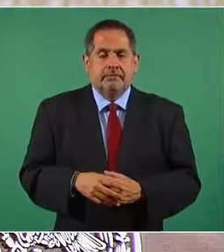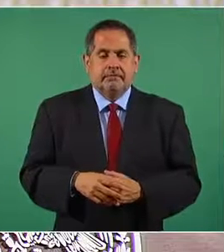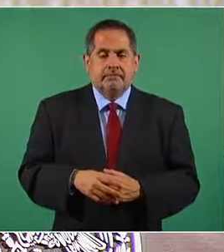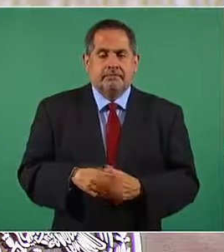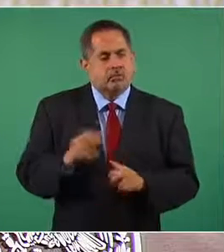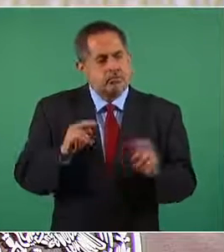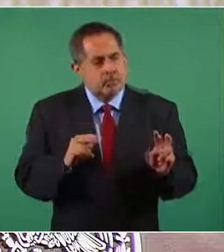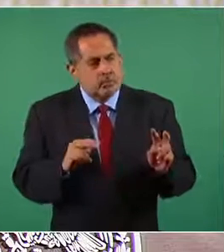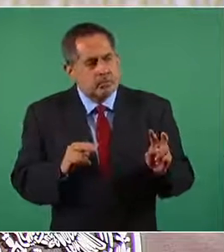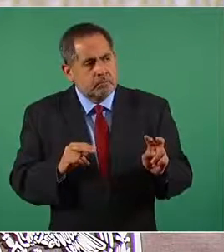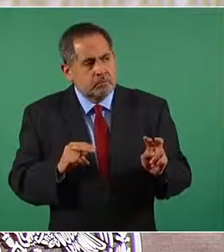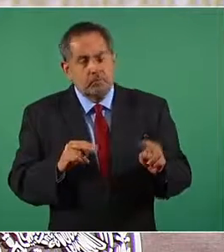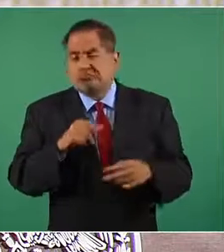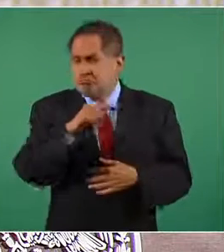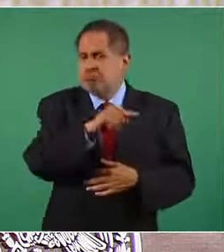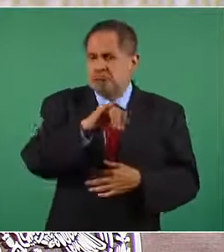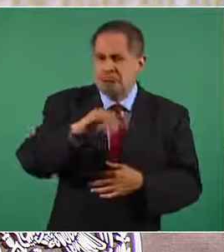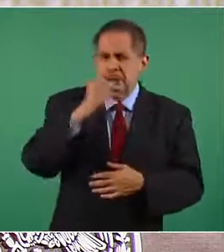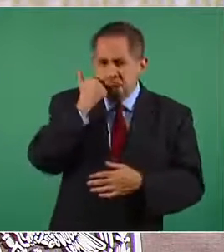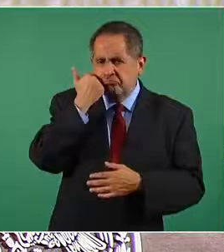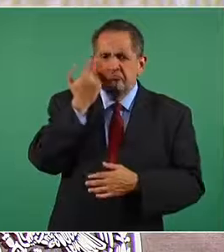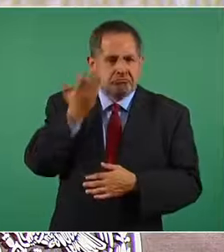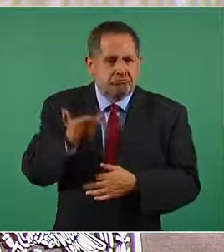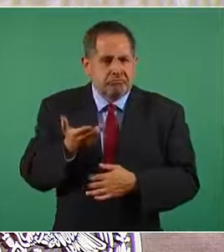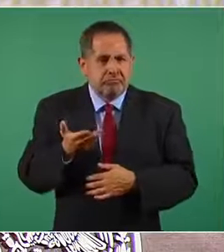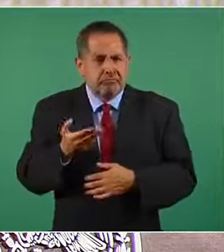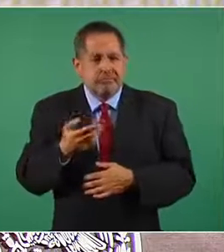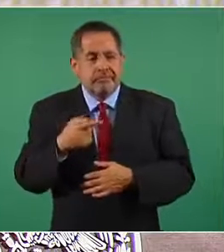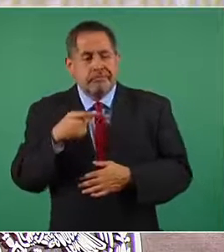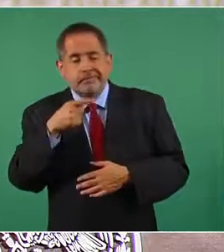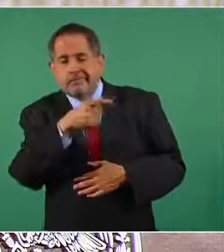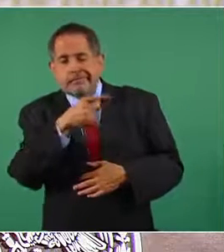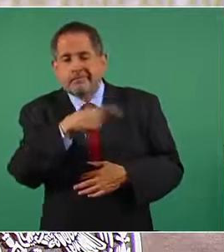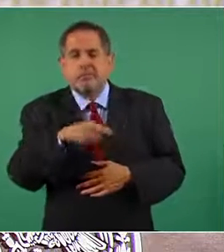Noté que hay voluntad de parte de ellos, no hay